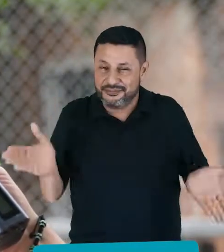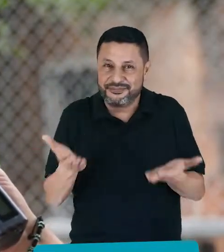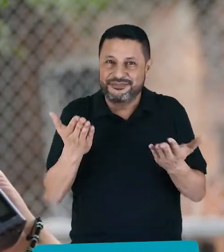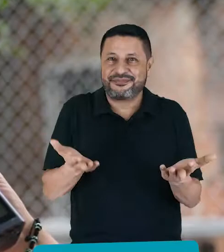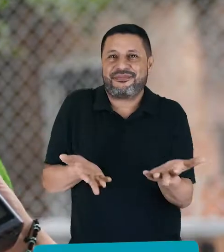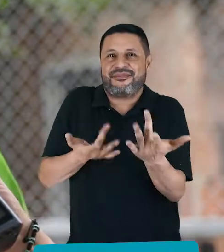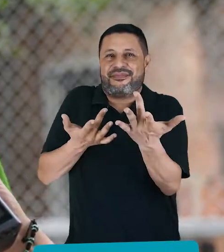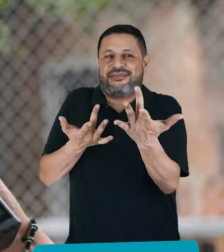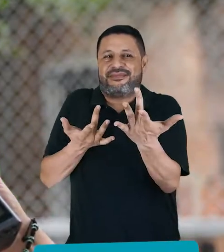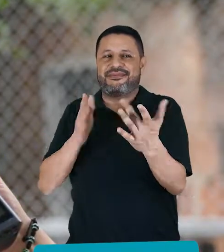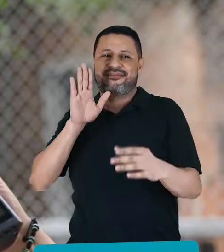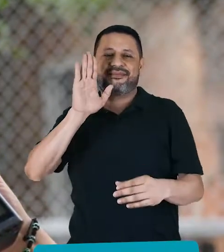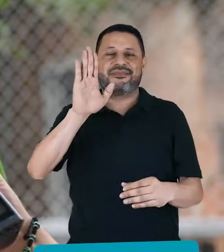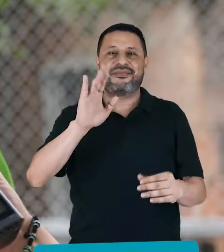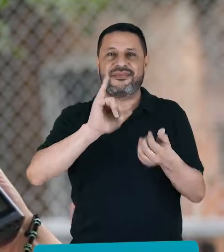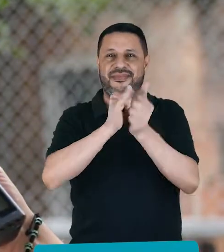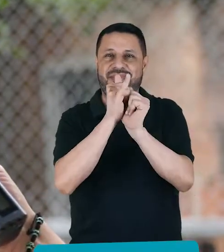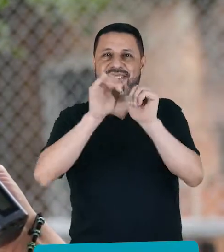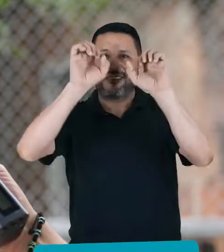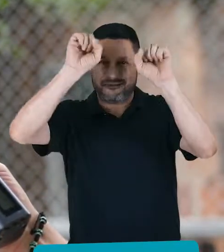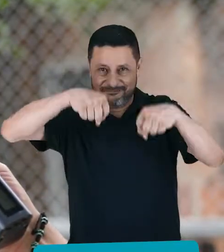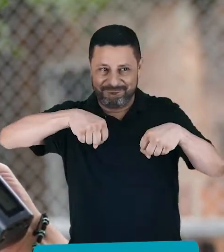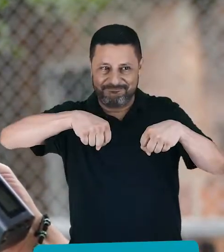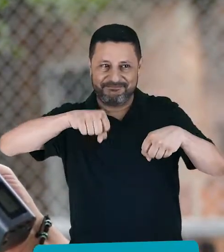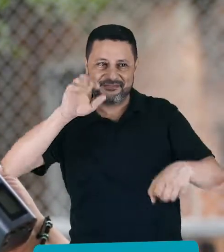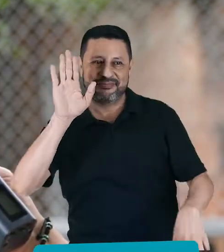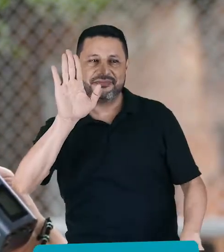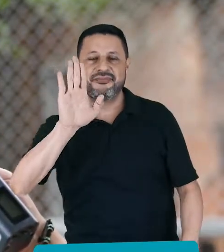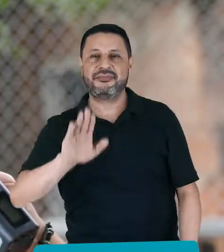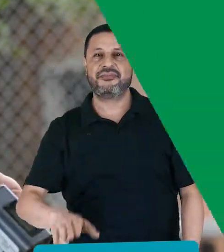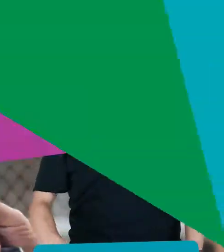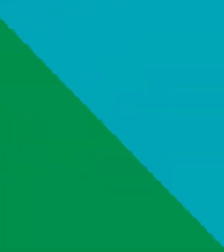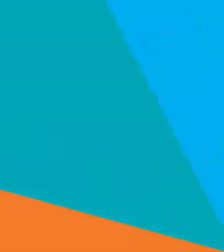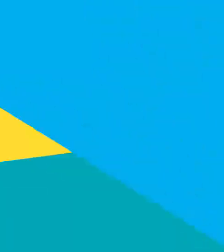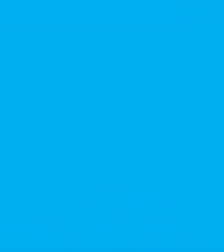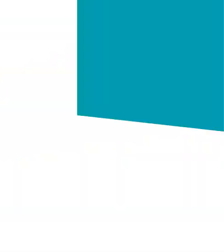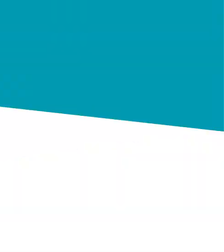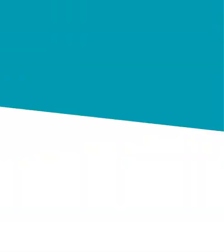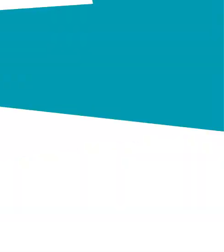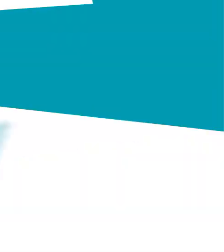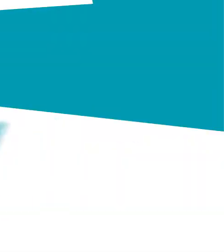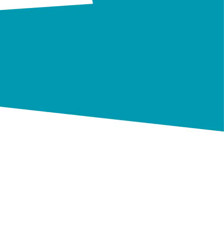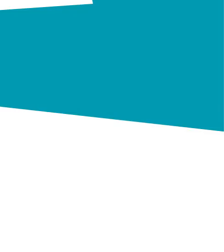Un mensaje de aliento, de esperanza y que con el Linder pueden contar.